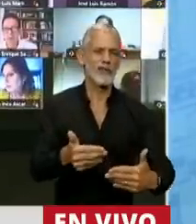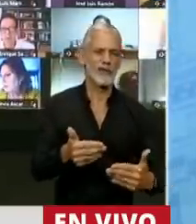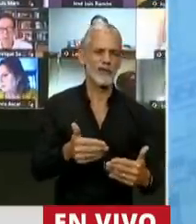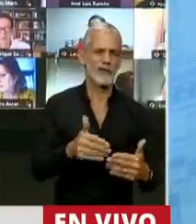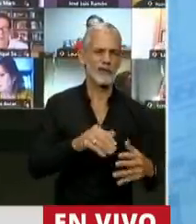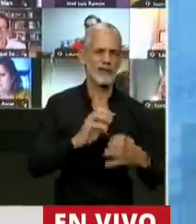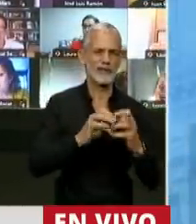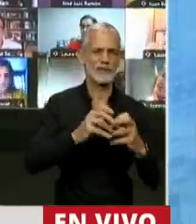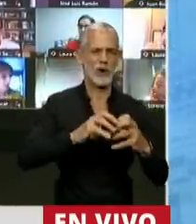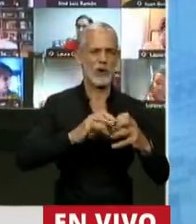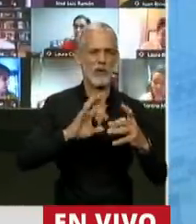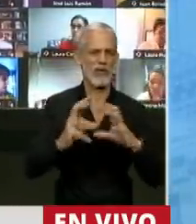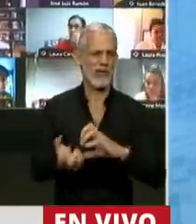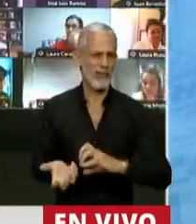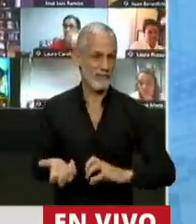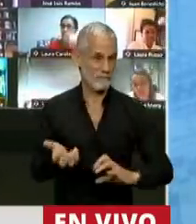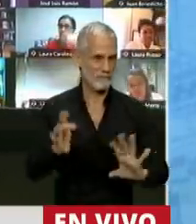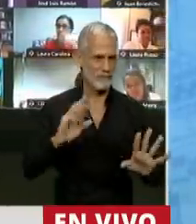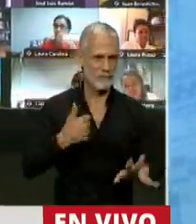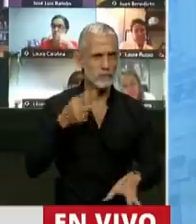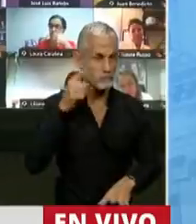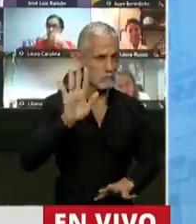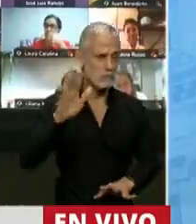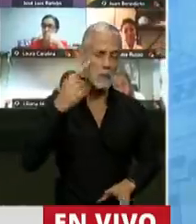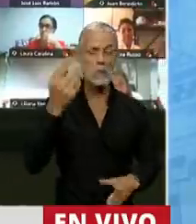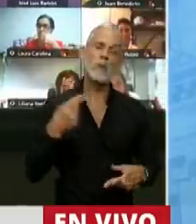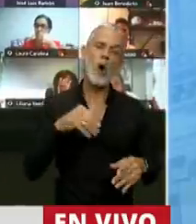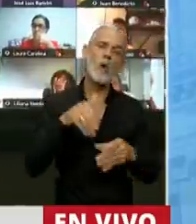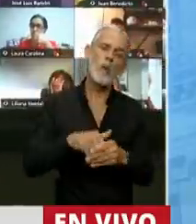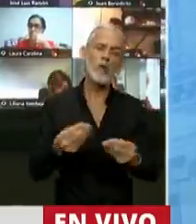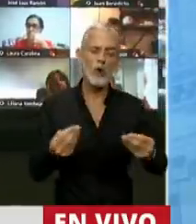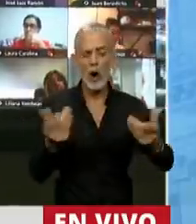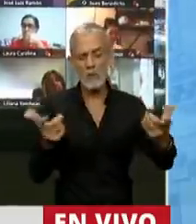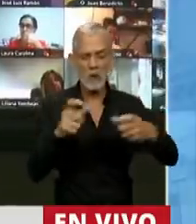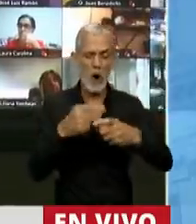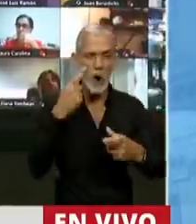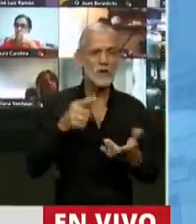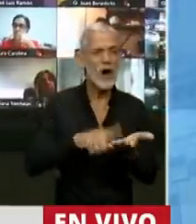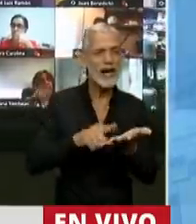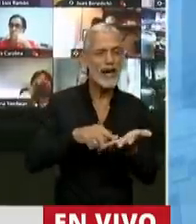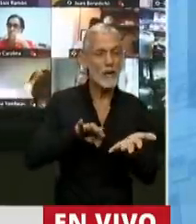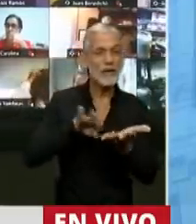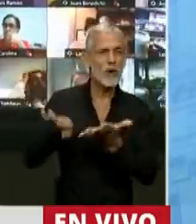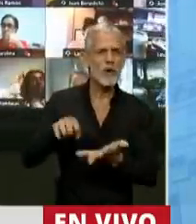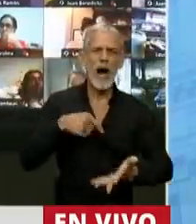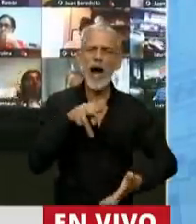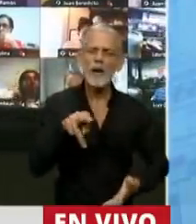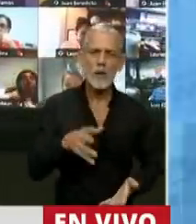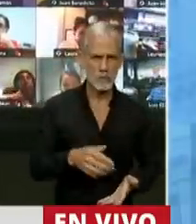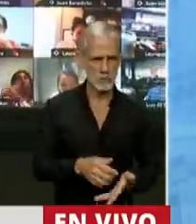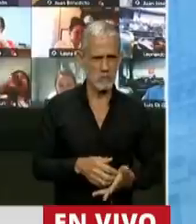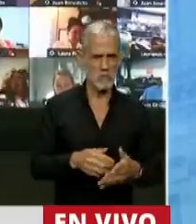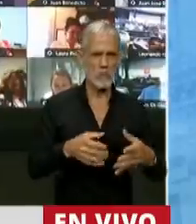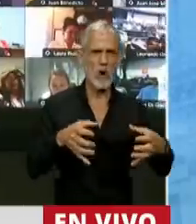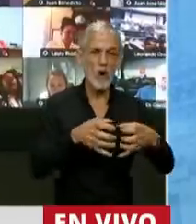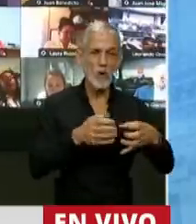la sesión. Pero cuando fui a ver cómo se votó el apartamiento de reglamento, desde el Frente